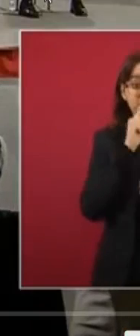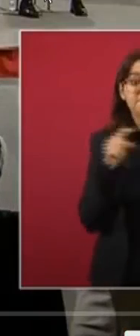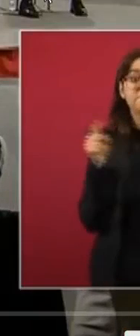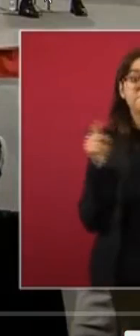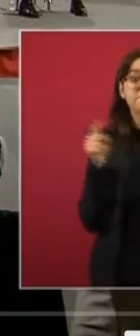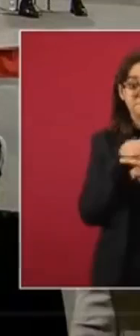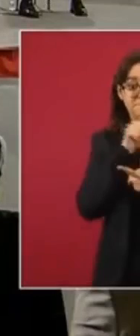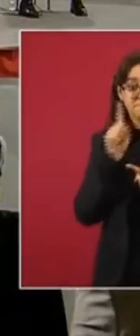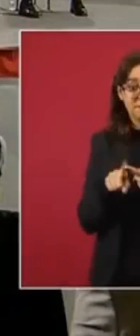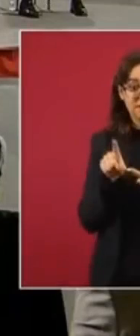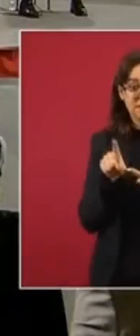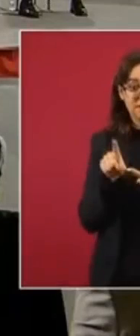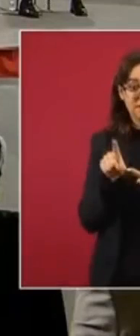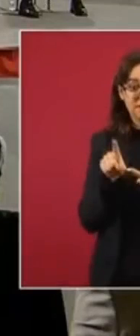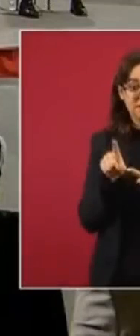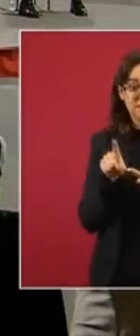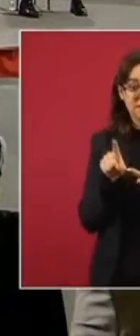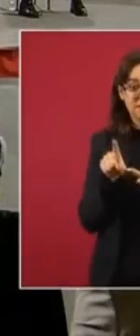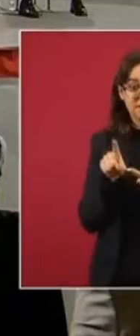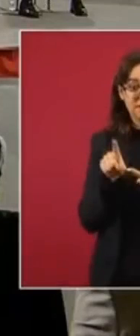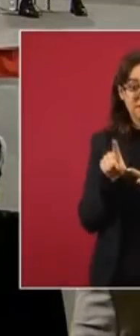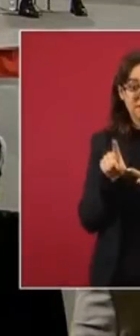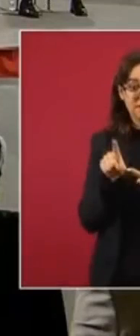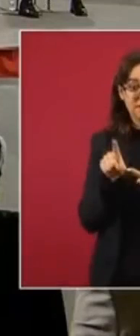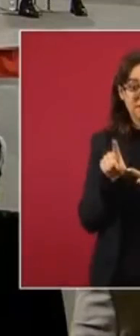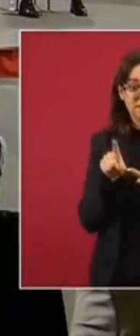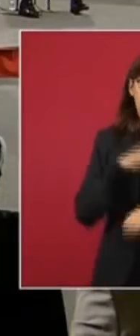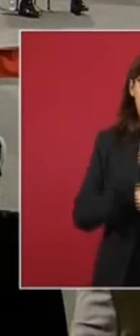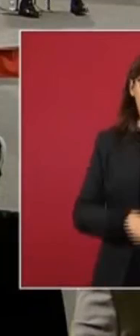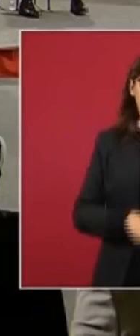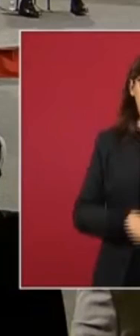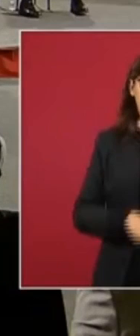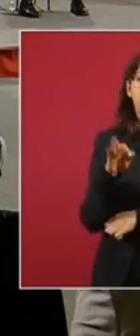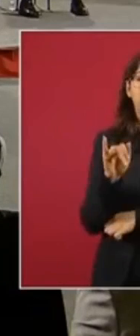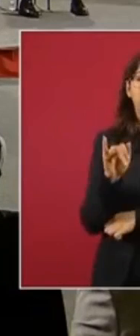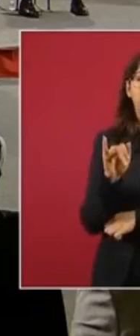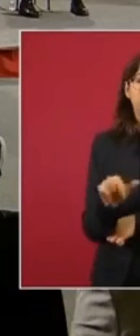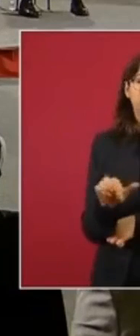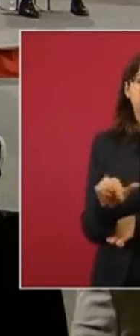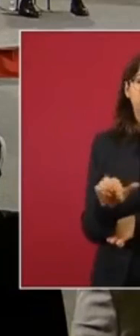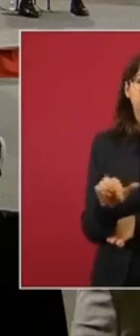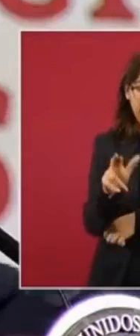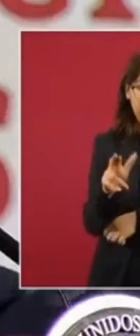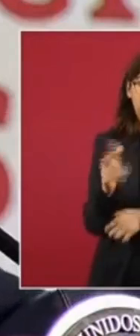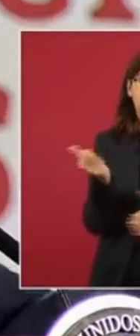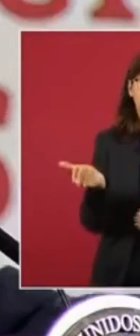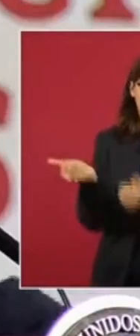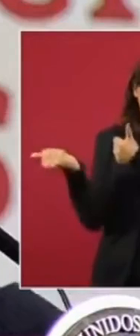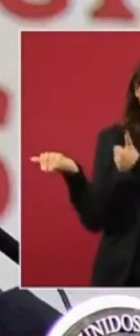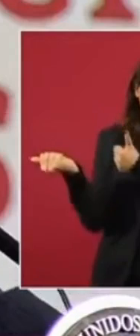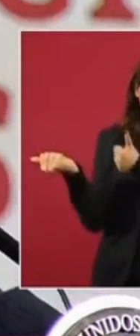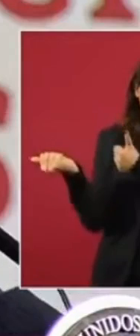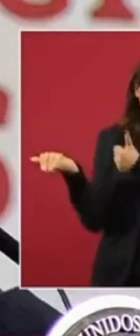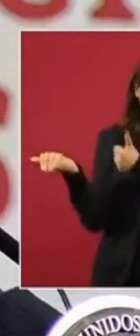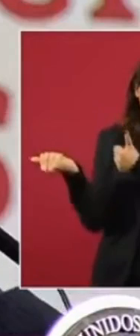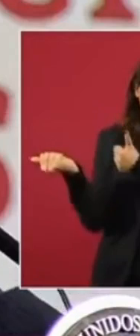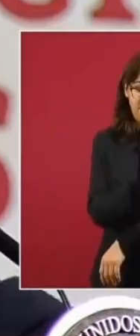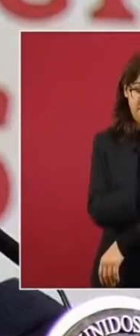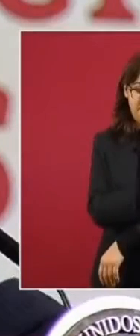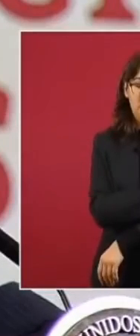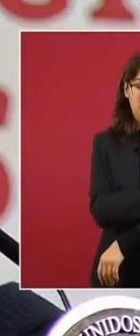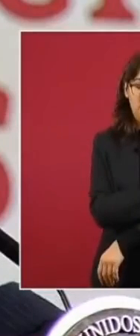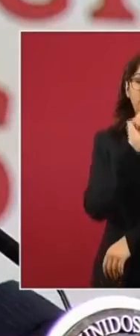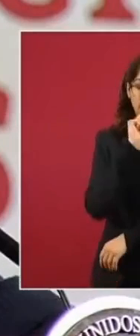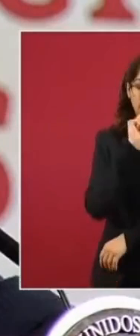fotografía corresponde a ese momento, con la empresa Pfizer para adquirir la vacuna que produce